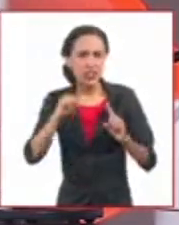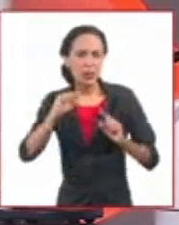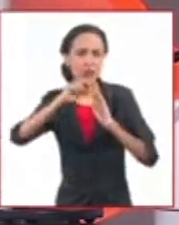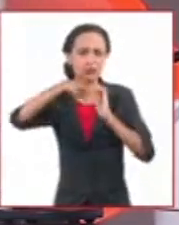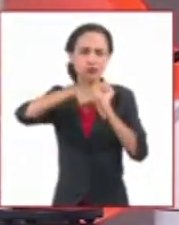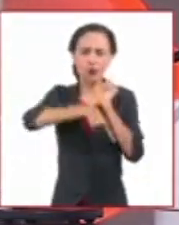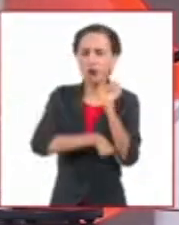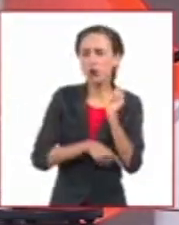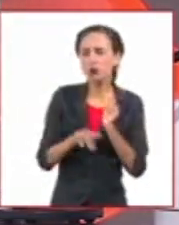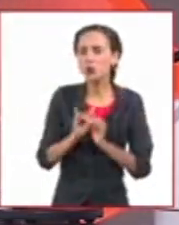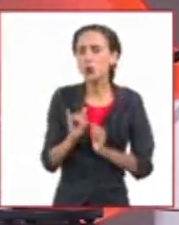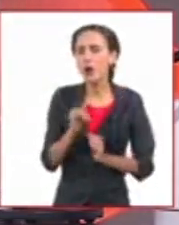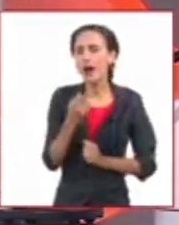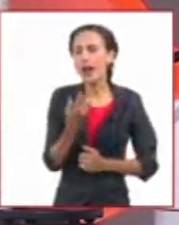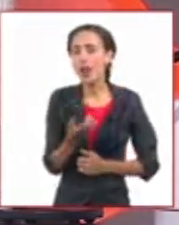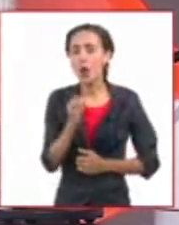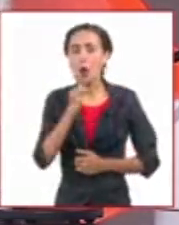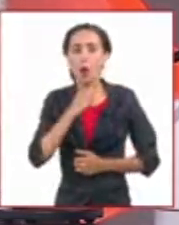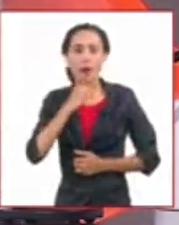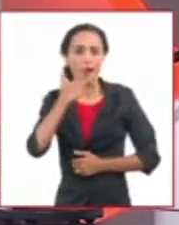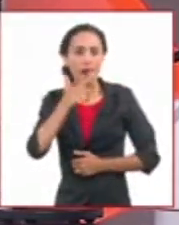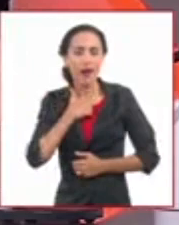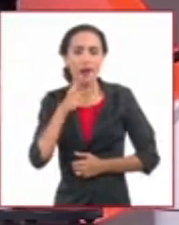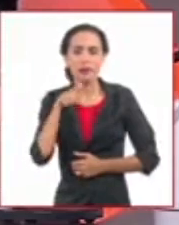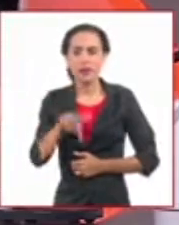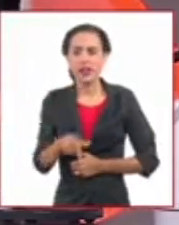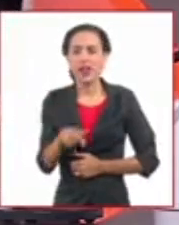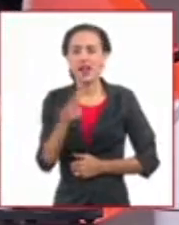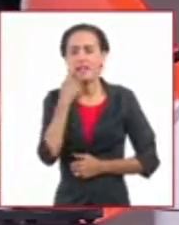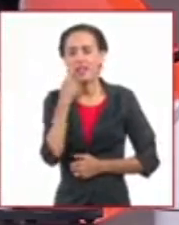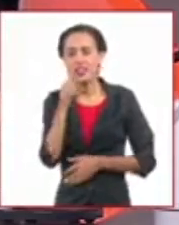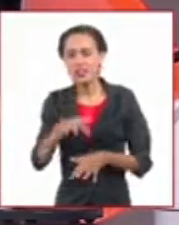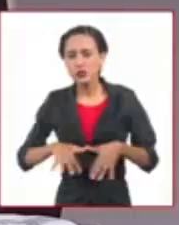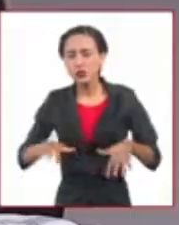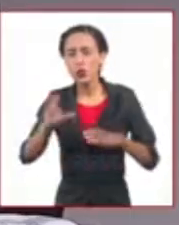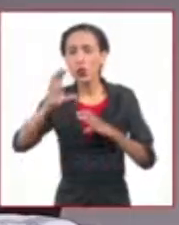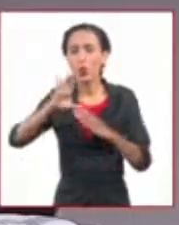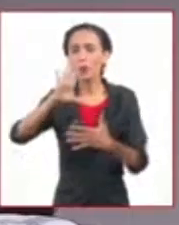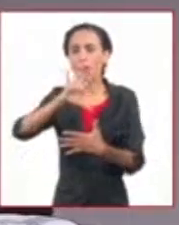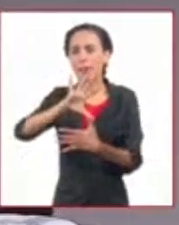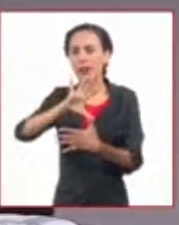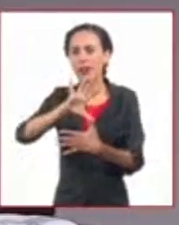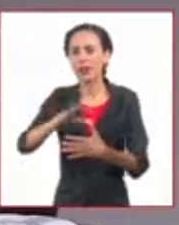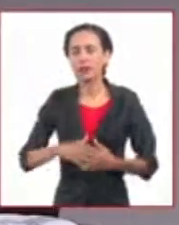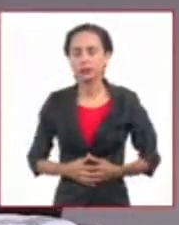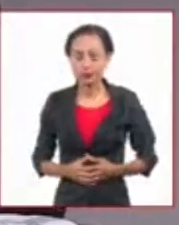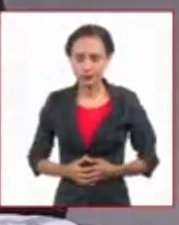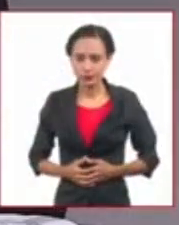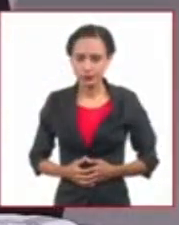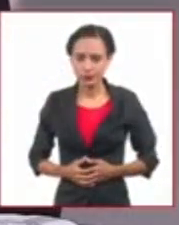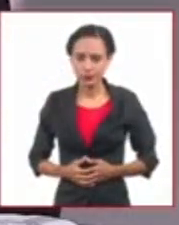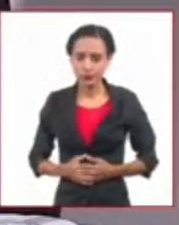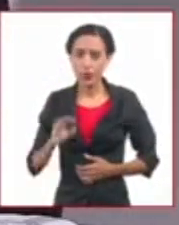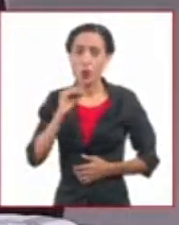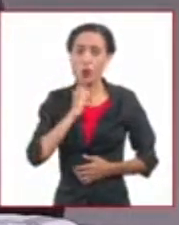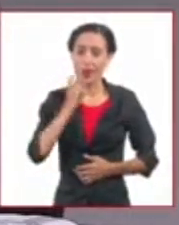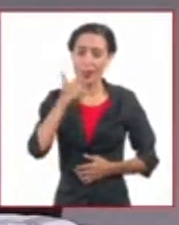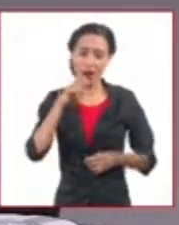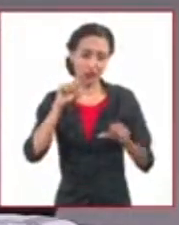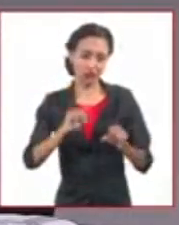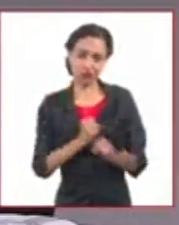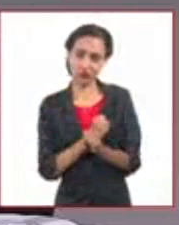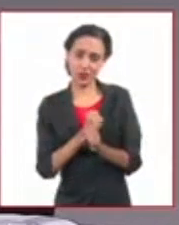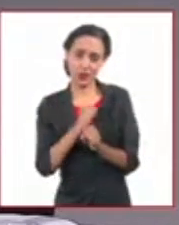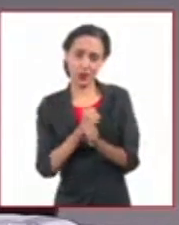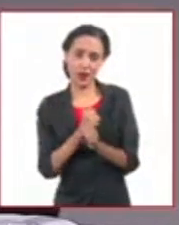bien lastimada la oea o no a este escenario de la de la cumbre de hummer que no sólo llega a randy bien la estimada la oea llega bien